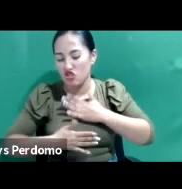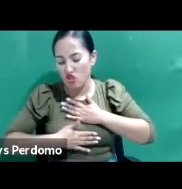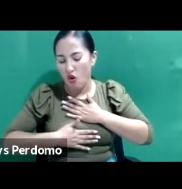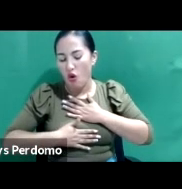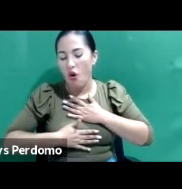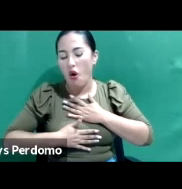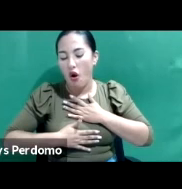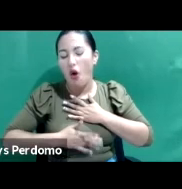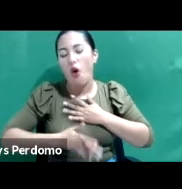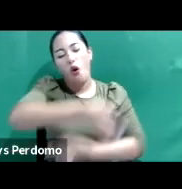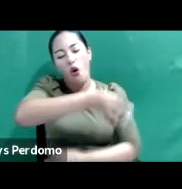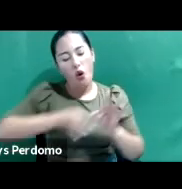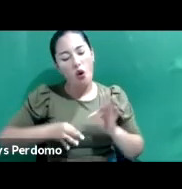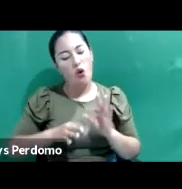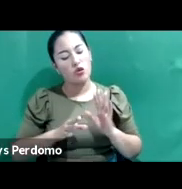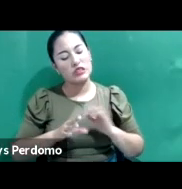Camila?